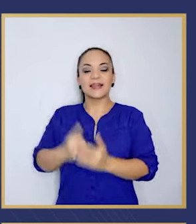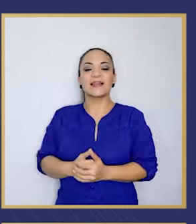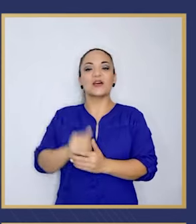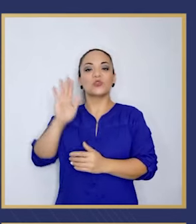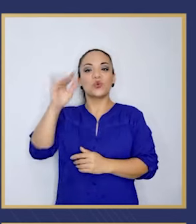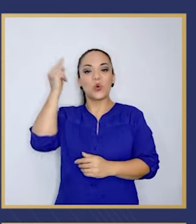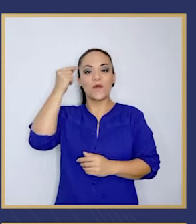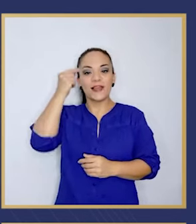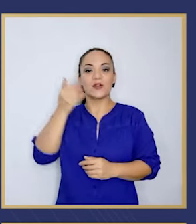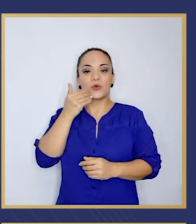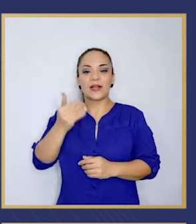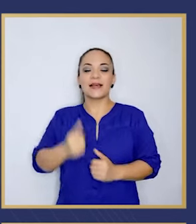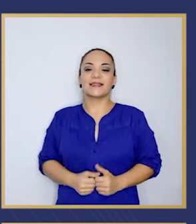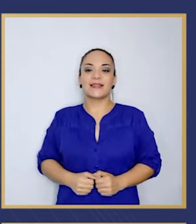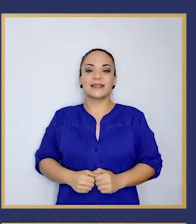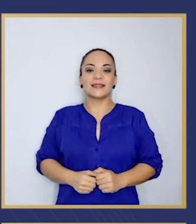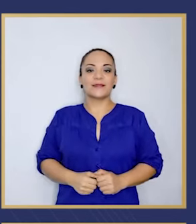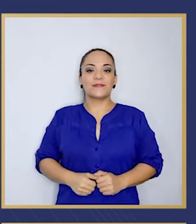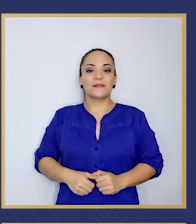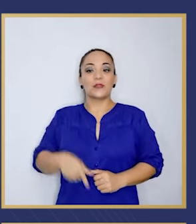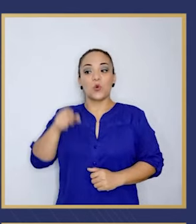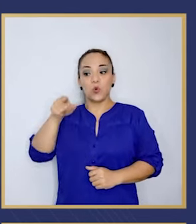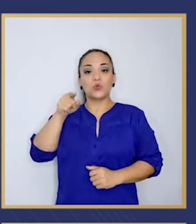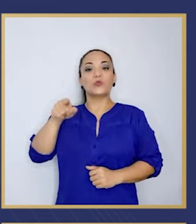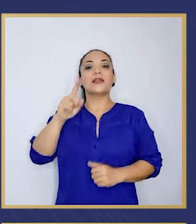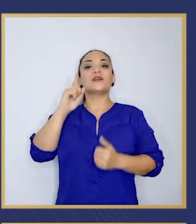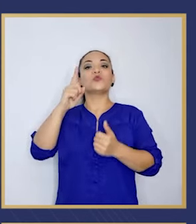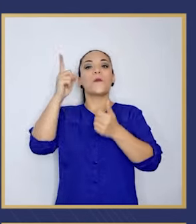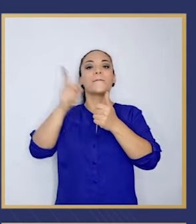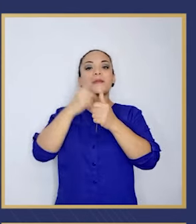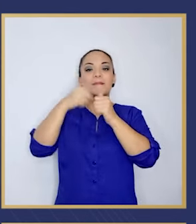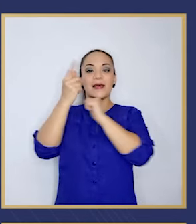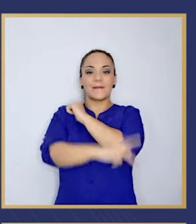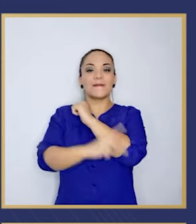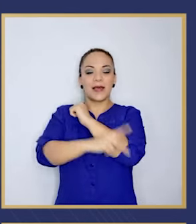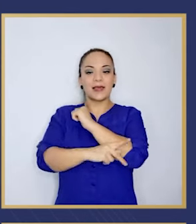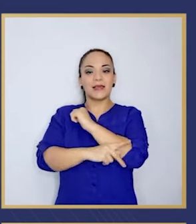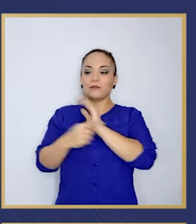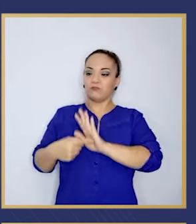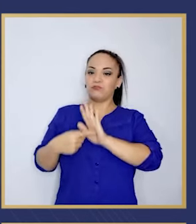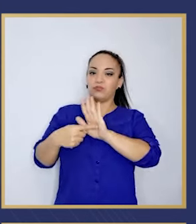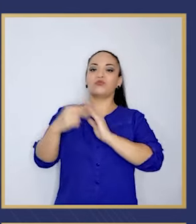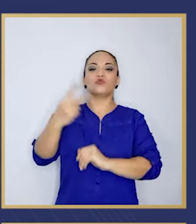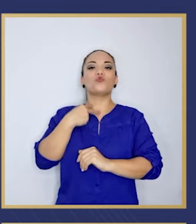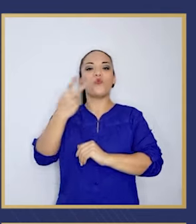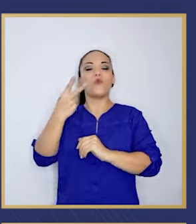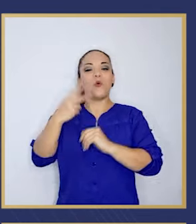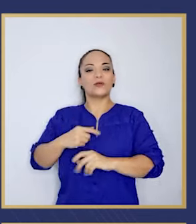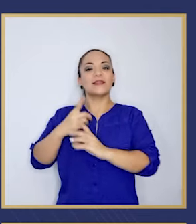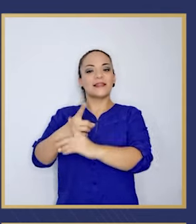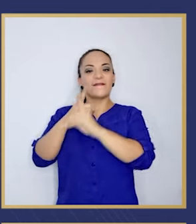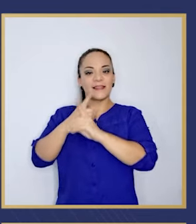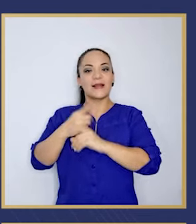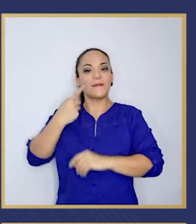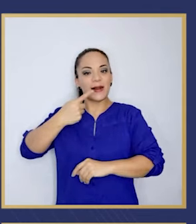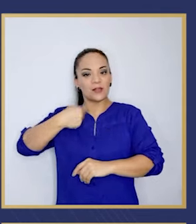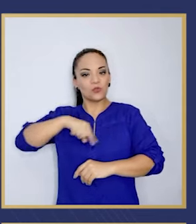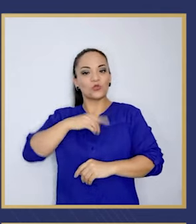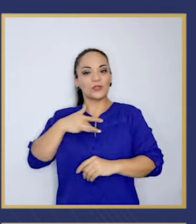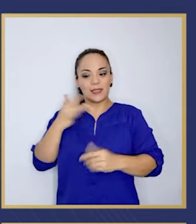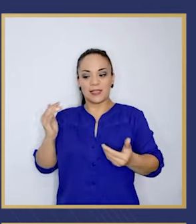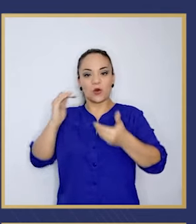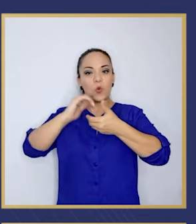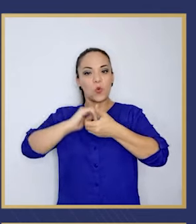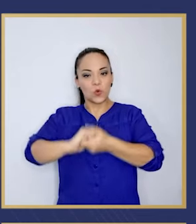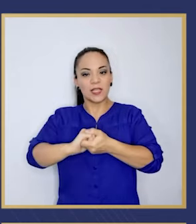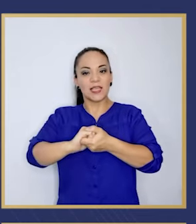pueblo de Costa Rica y a su gobierno porque han sido de los primeros que han alzado su voz en hacernos